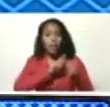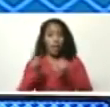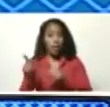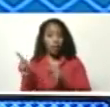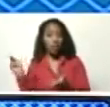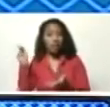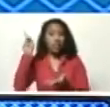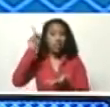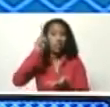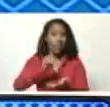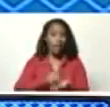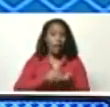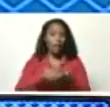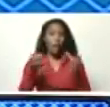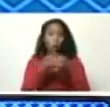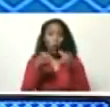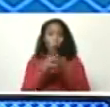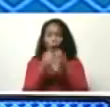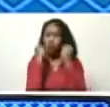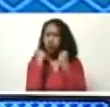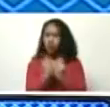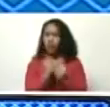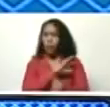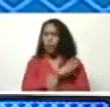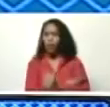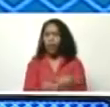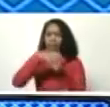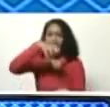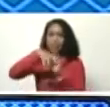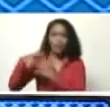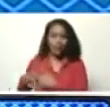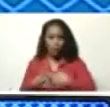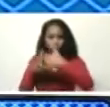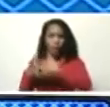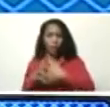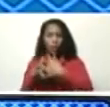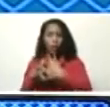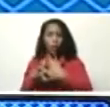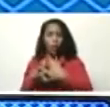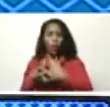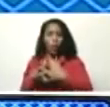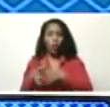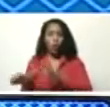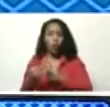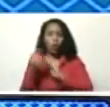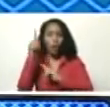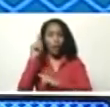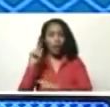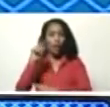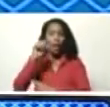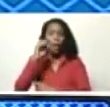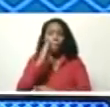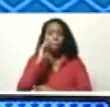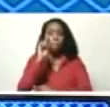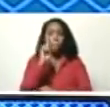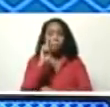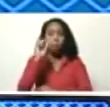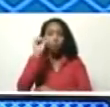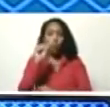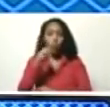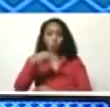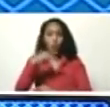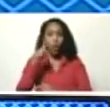llegada de los sectores extremistas al poder de Estados Unidos con George W. Bush que comienza a haber,